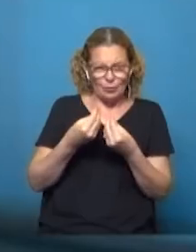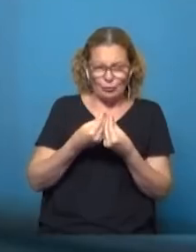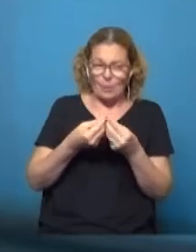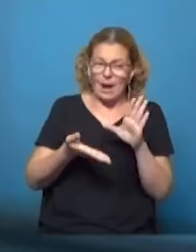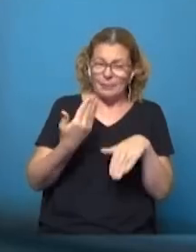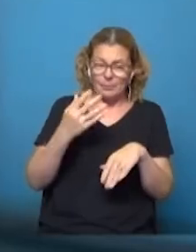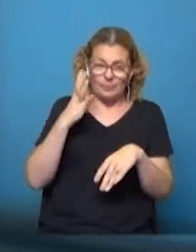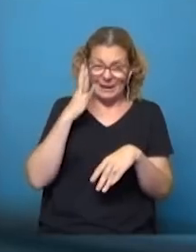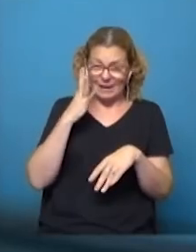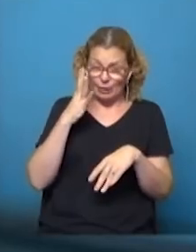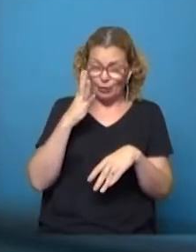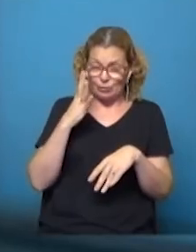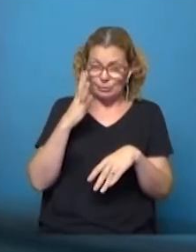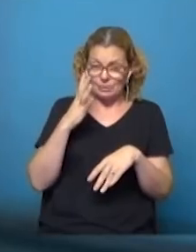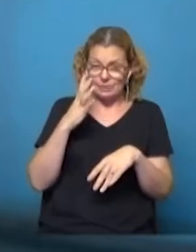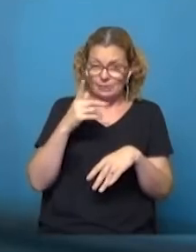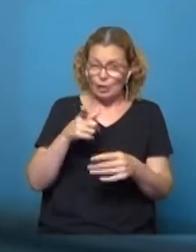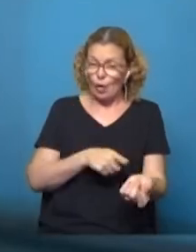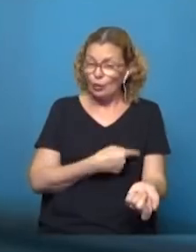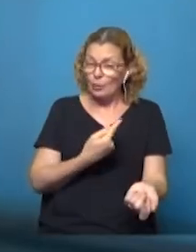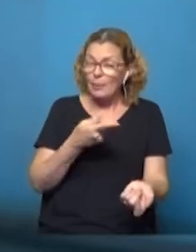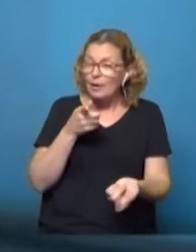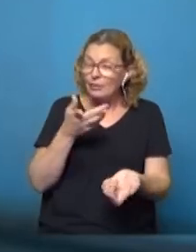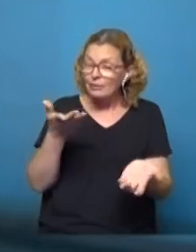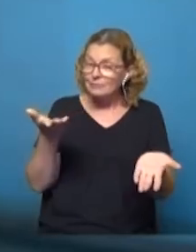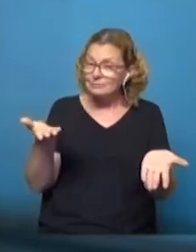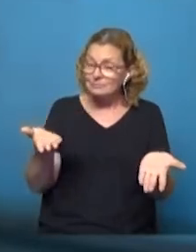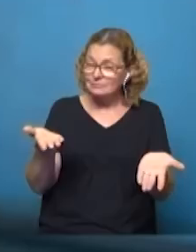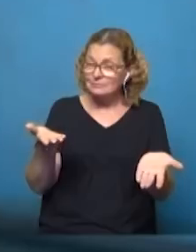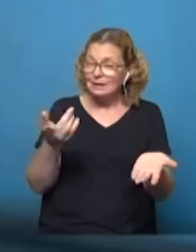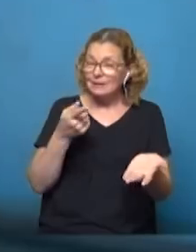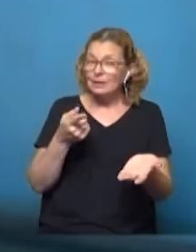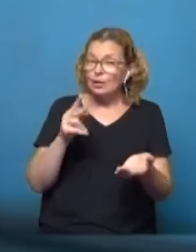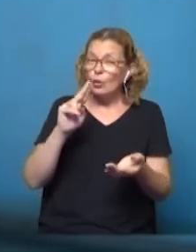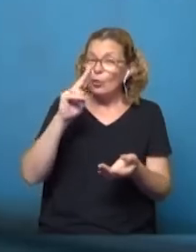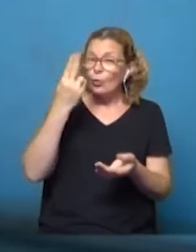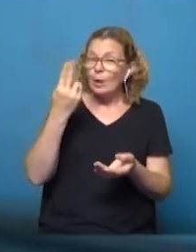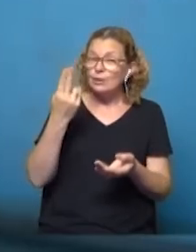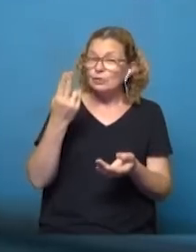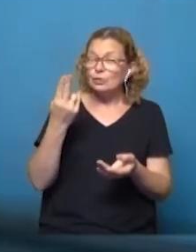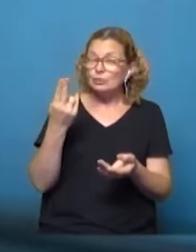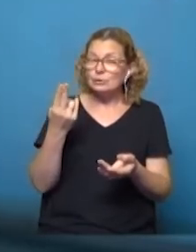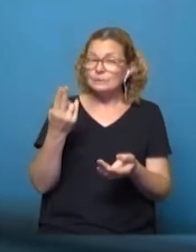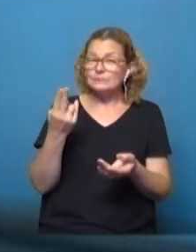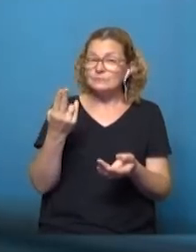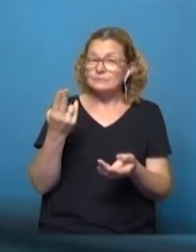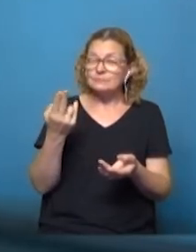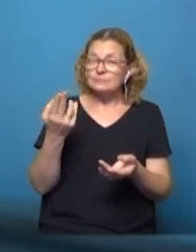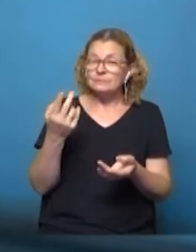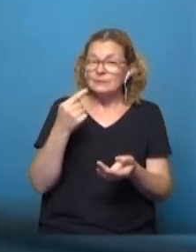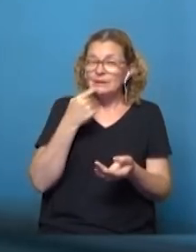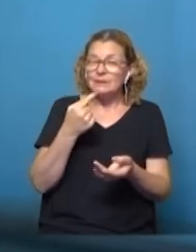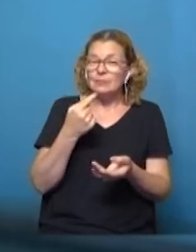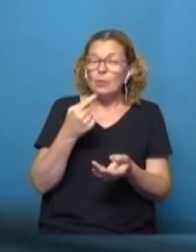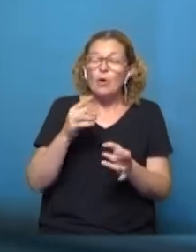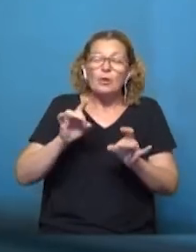peligroso y si nos acostumbramos a esto y si los uruguayos tomamos